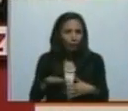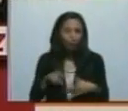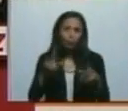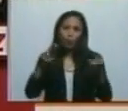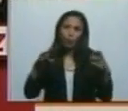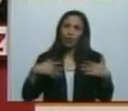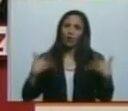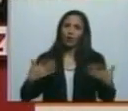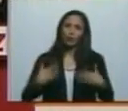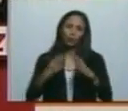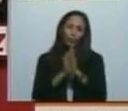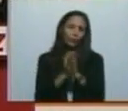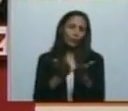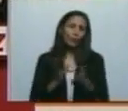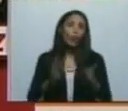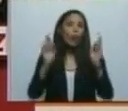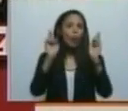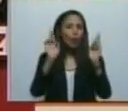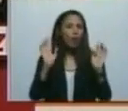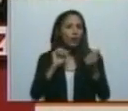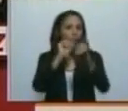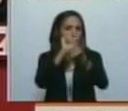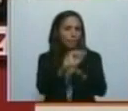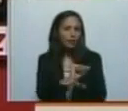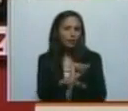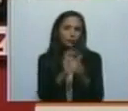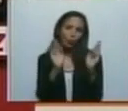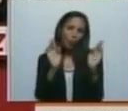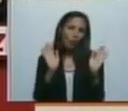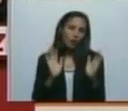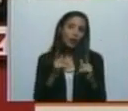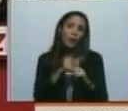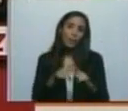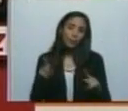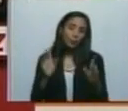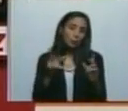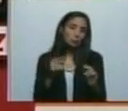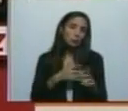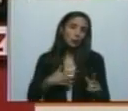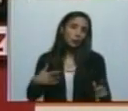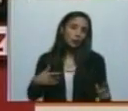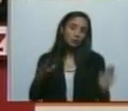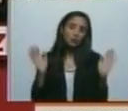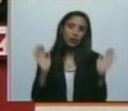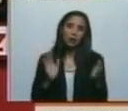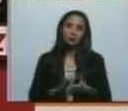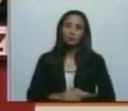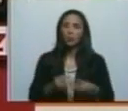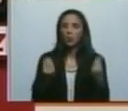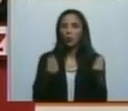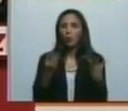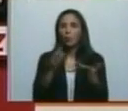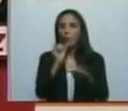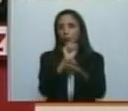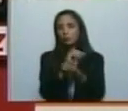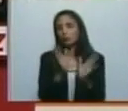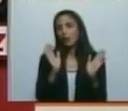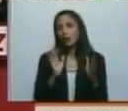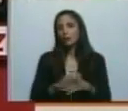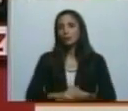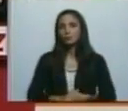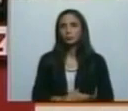valor de entregarse. Hay que tener valor para entregarse, mucho valor. Para decir, asumo